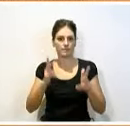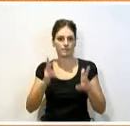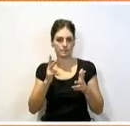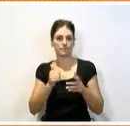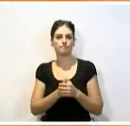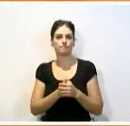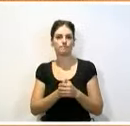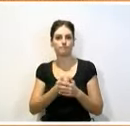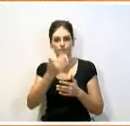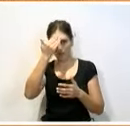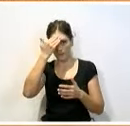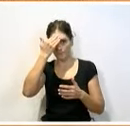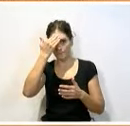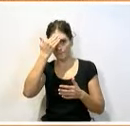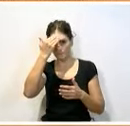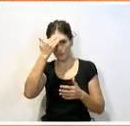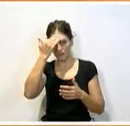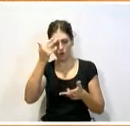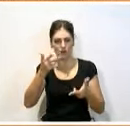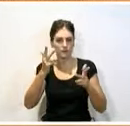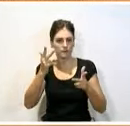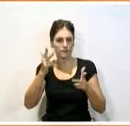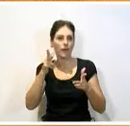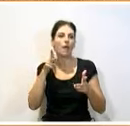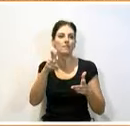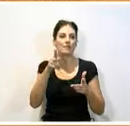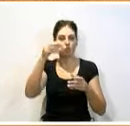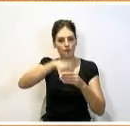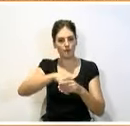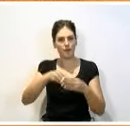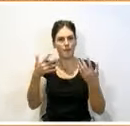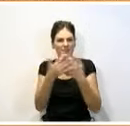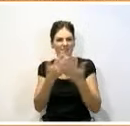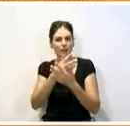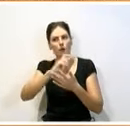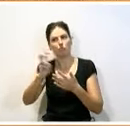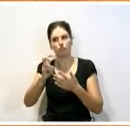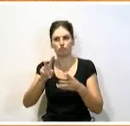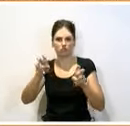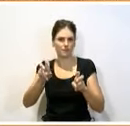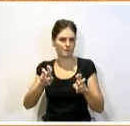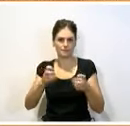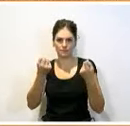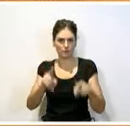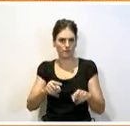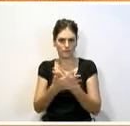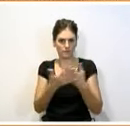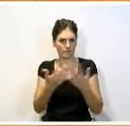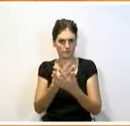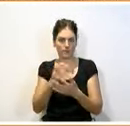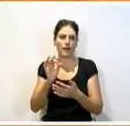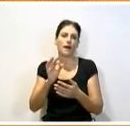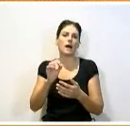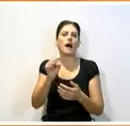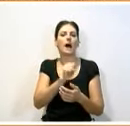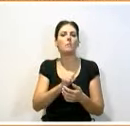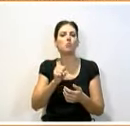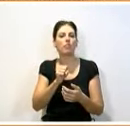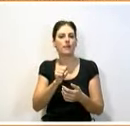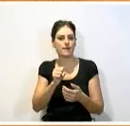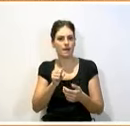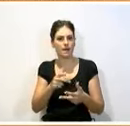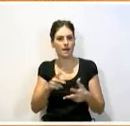memoria en democracia y no mezclarlo con otros temas que no tienen que ver con la memoria democrática, como Almudena Grandes, que